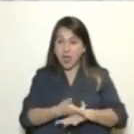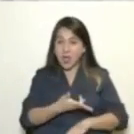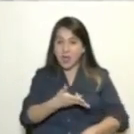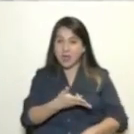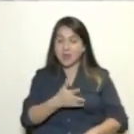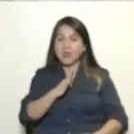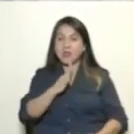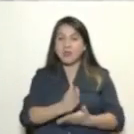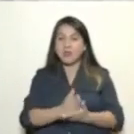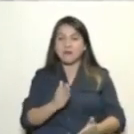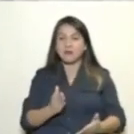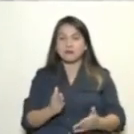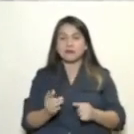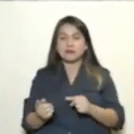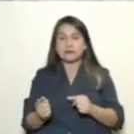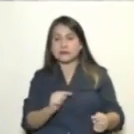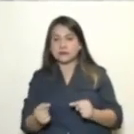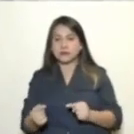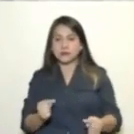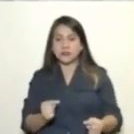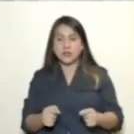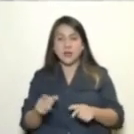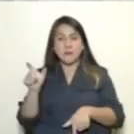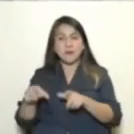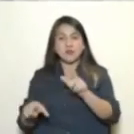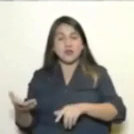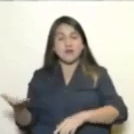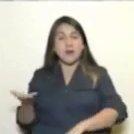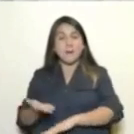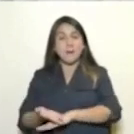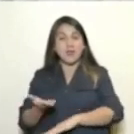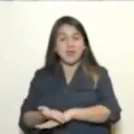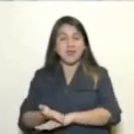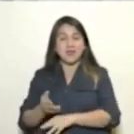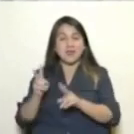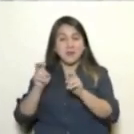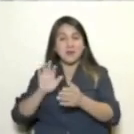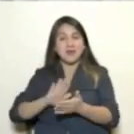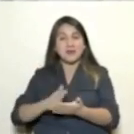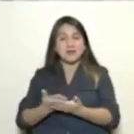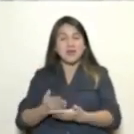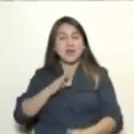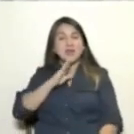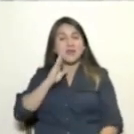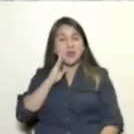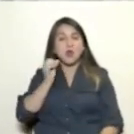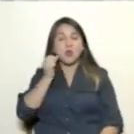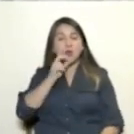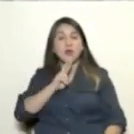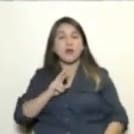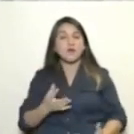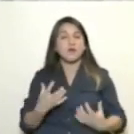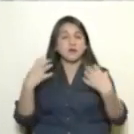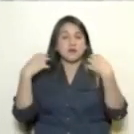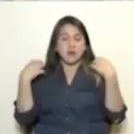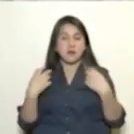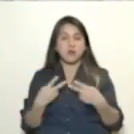tiene que poner en tensión y lo que la gente le va a pedir en materia de sanidad es